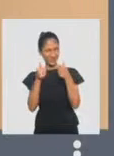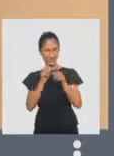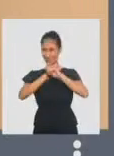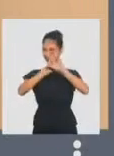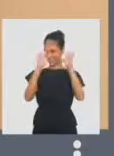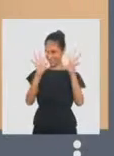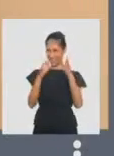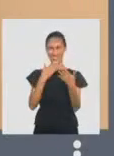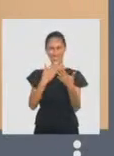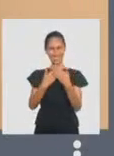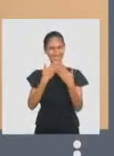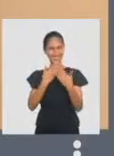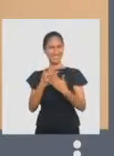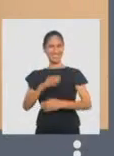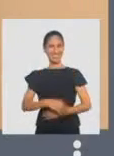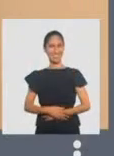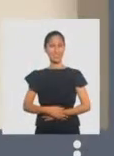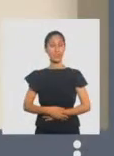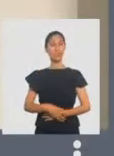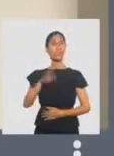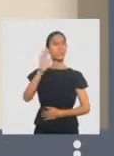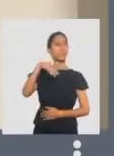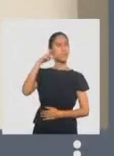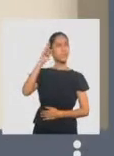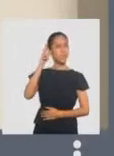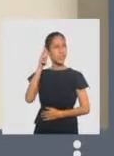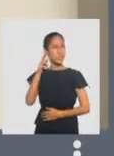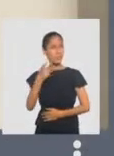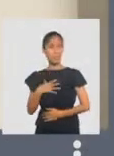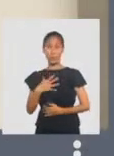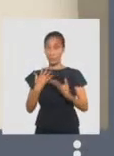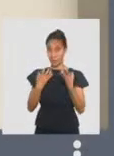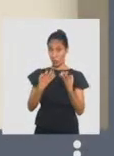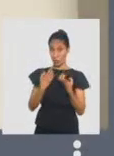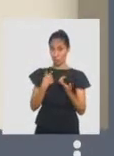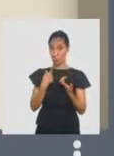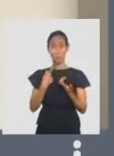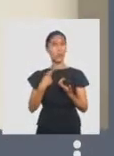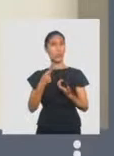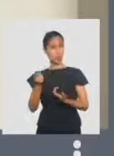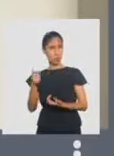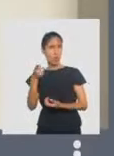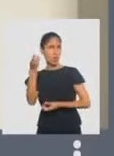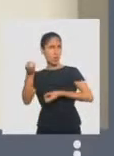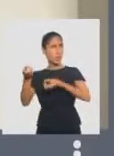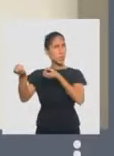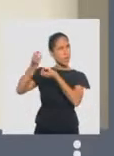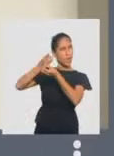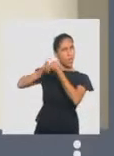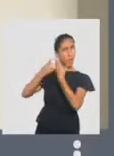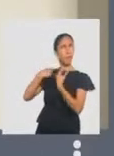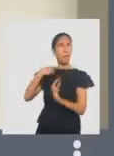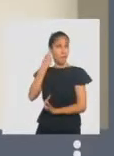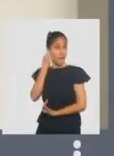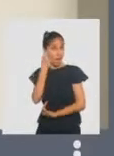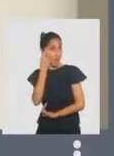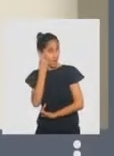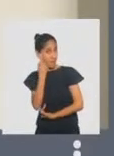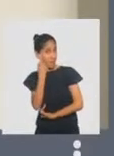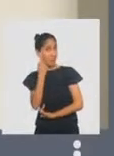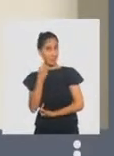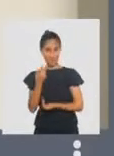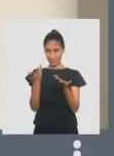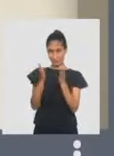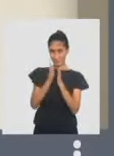Very clear. Thanks. Muy bien. Gracias. Miss González, me gustaría comprobar que realmente entendí las frases que se presentaron en